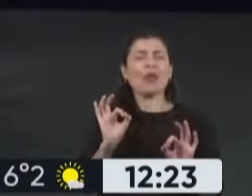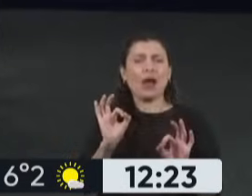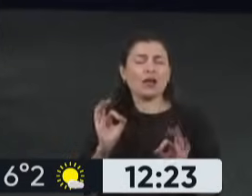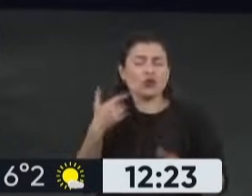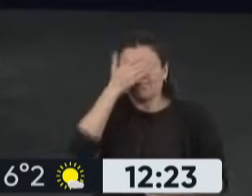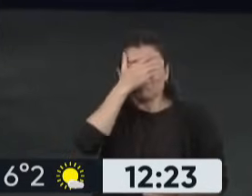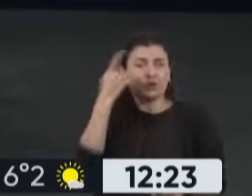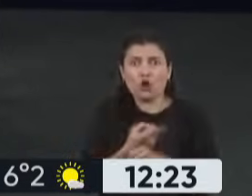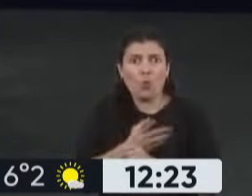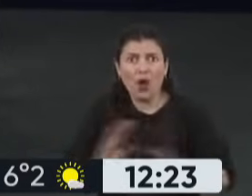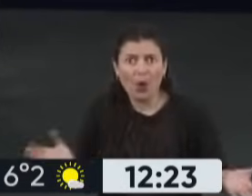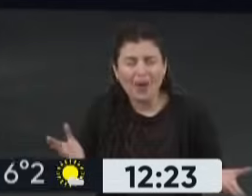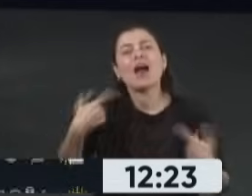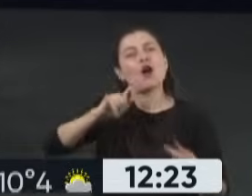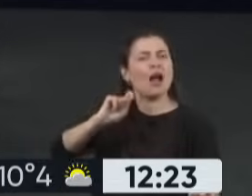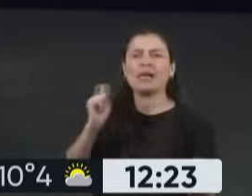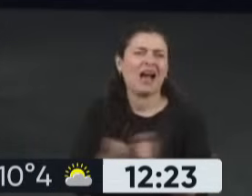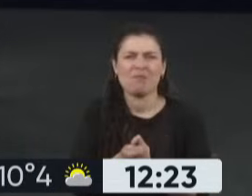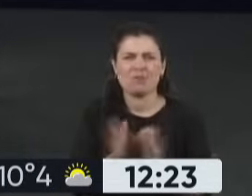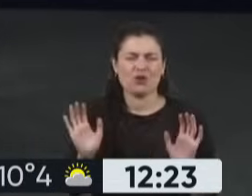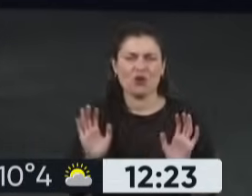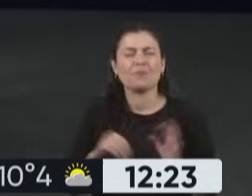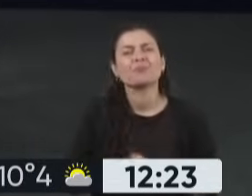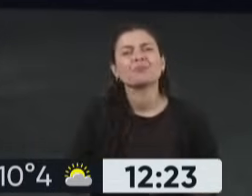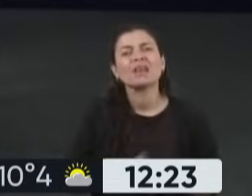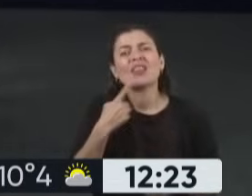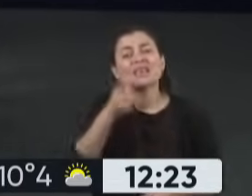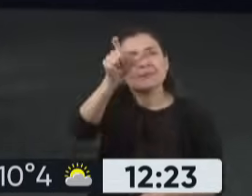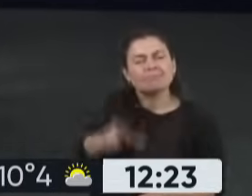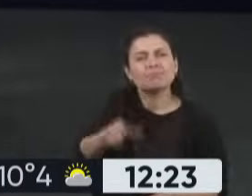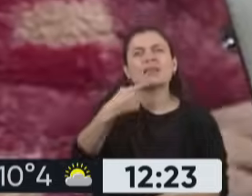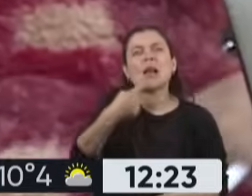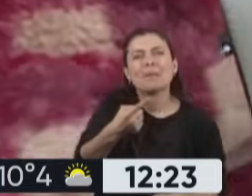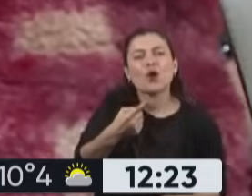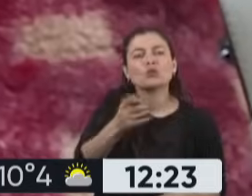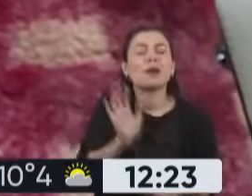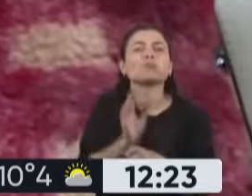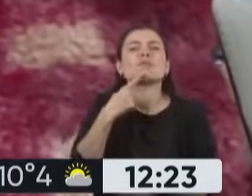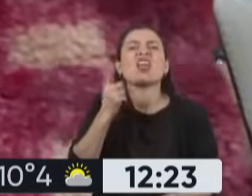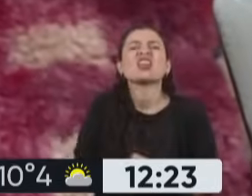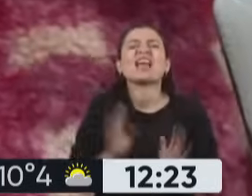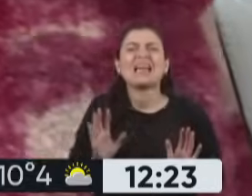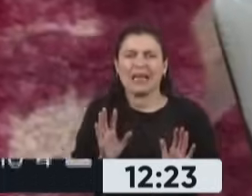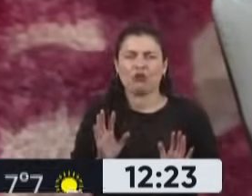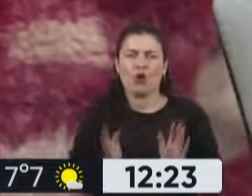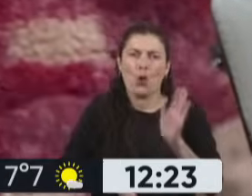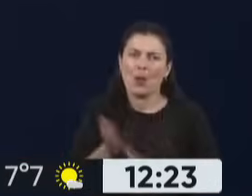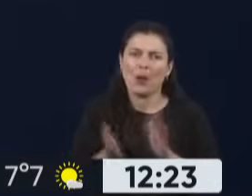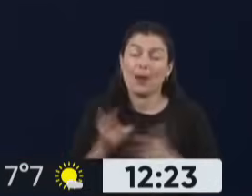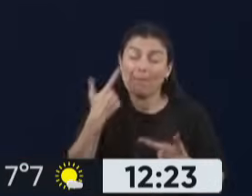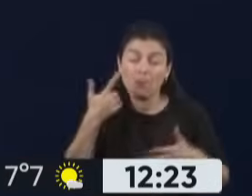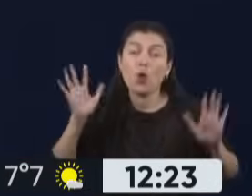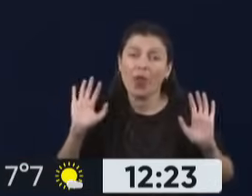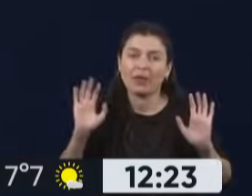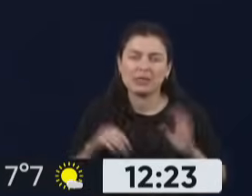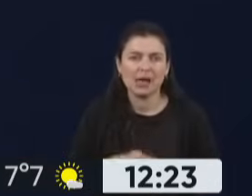anuncios van más allá de eso. Digamos, la pregunta es más pertinente para Claro, el que... van a ser por decreto, para el digamos. que quiere, sí, la pregunta esa es más para